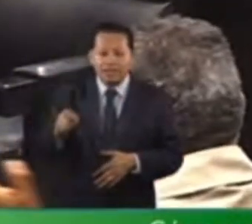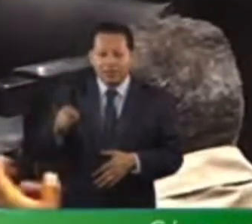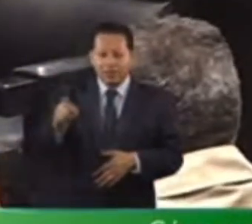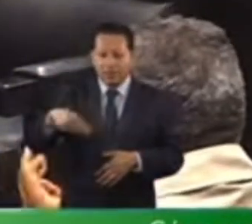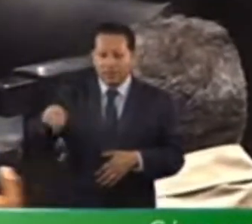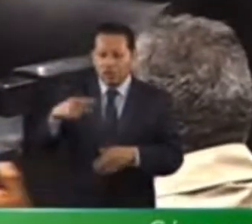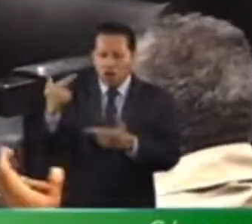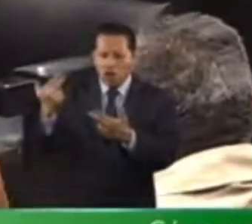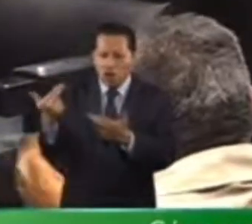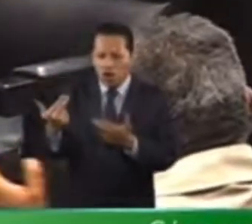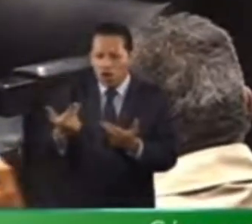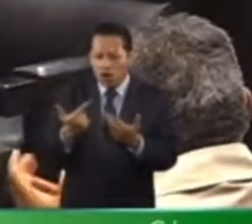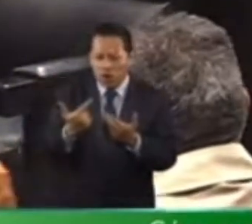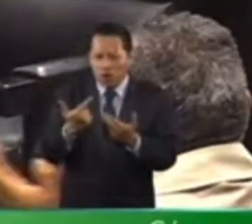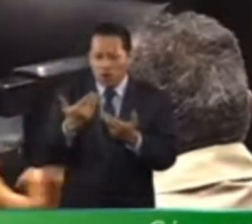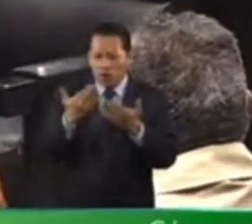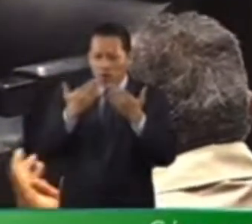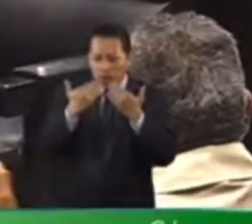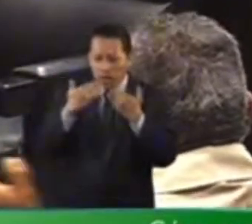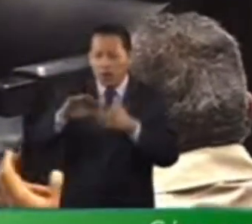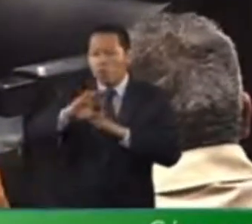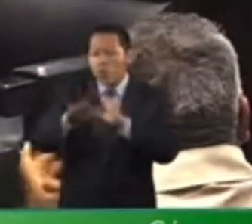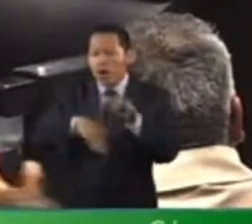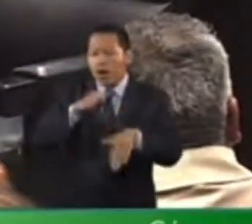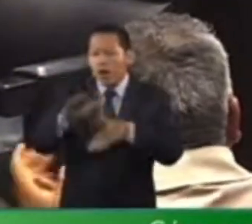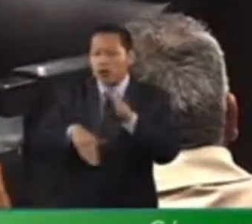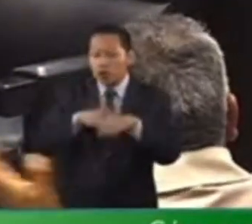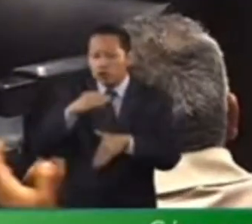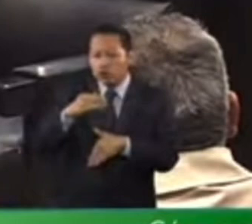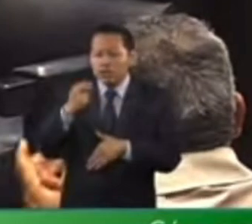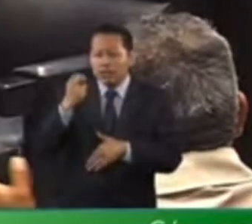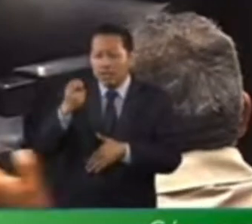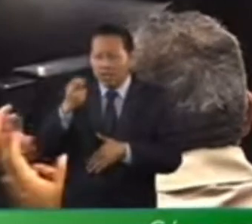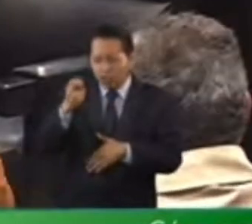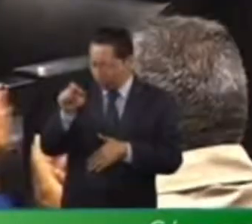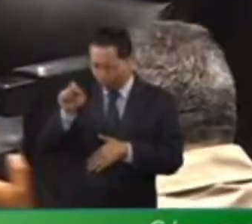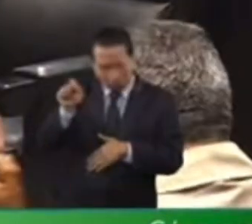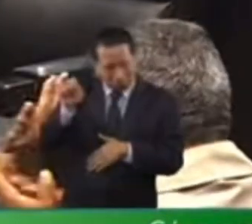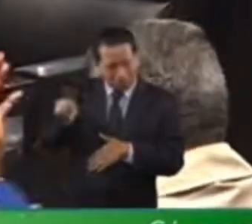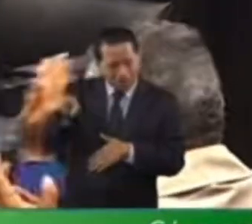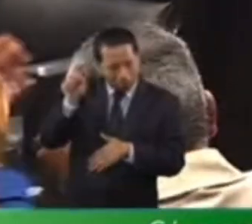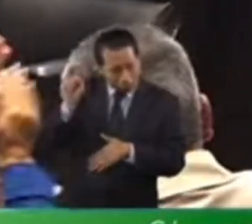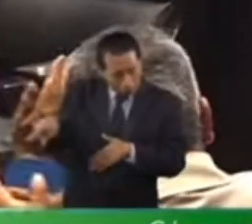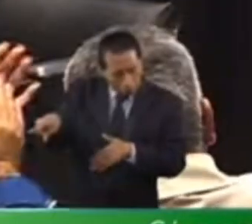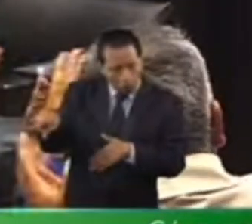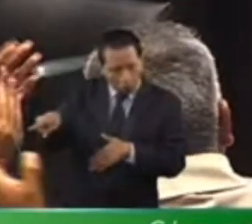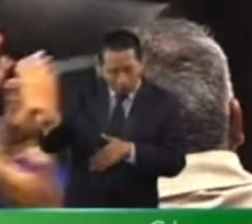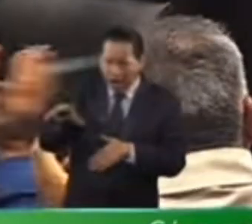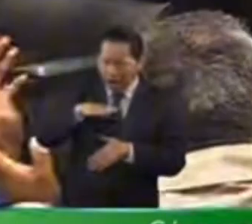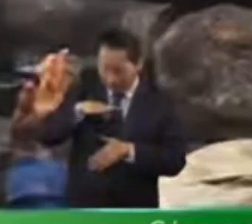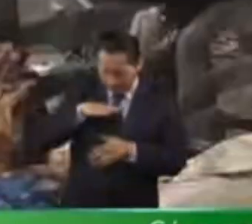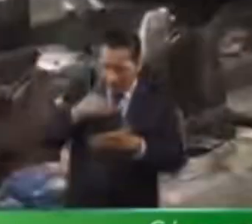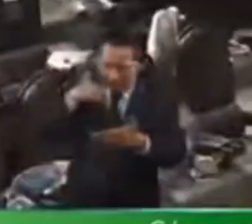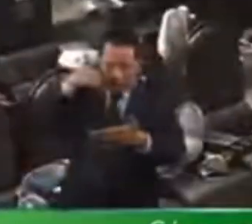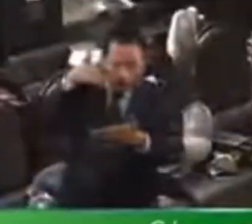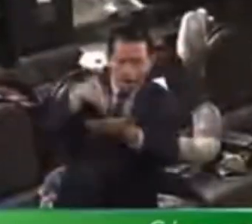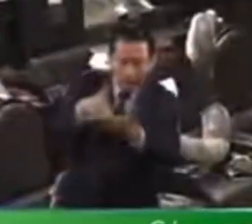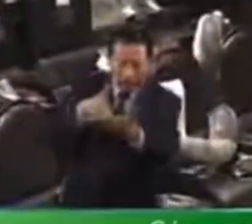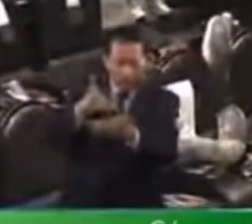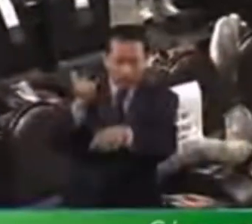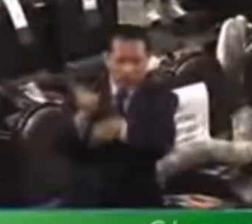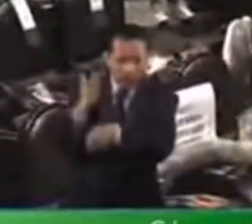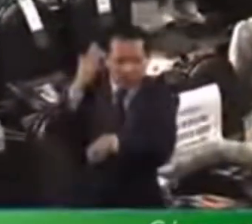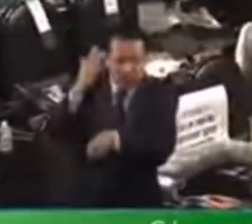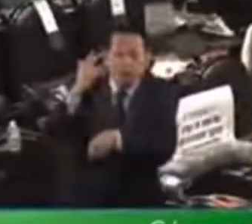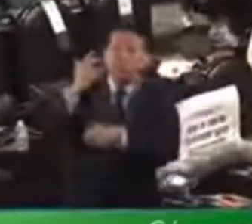nada, a los muertos, que ellos mismos nos frenaron, que el anhelo